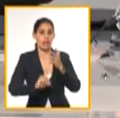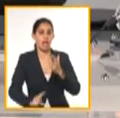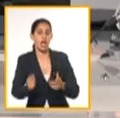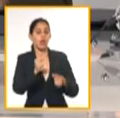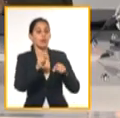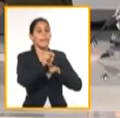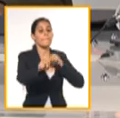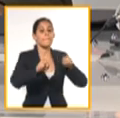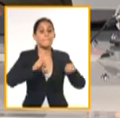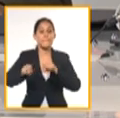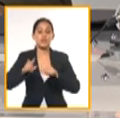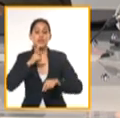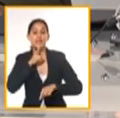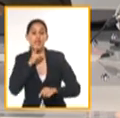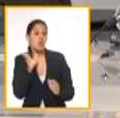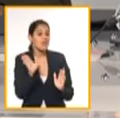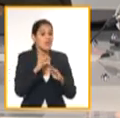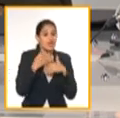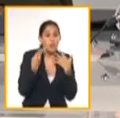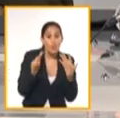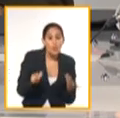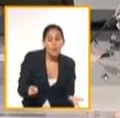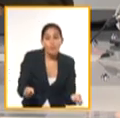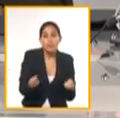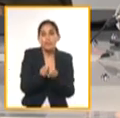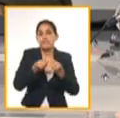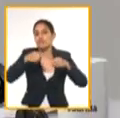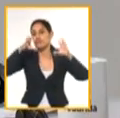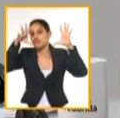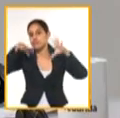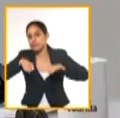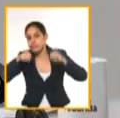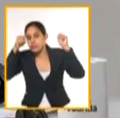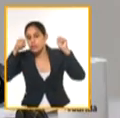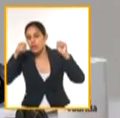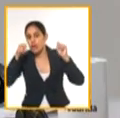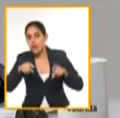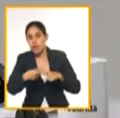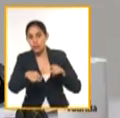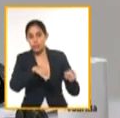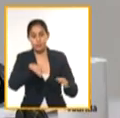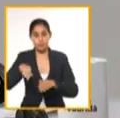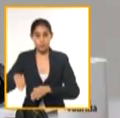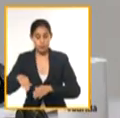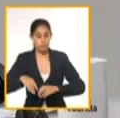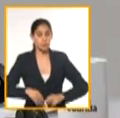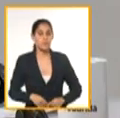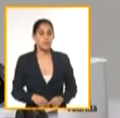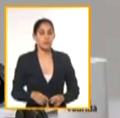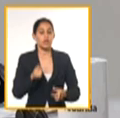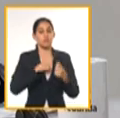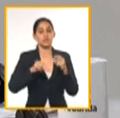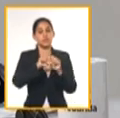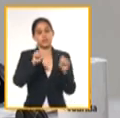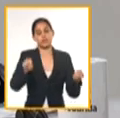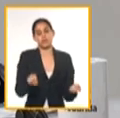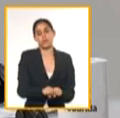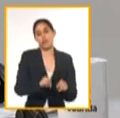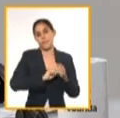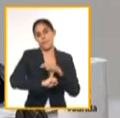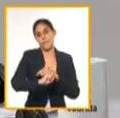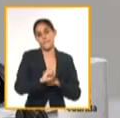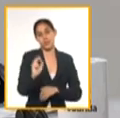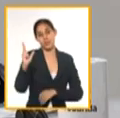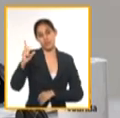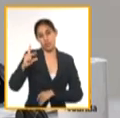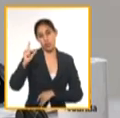tienen respaldo eléctrico. A ver, los puntos, los sistemas de bombeo nuestros es el segundo mayor